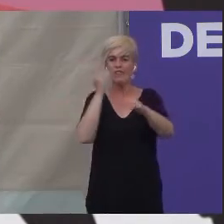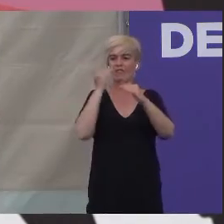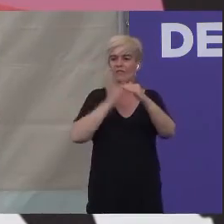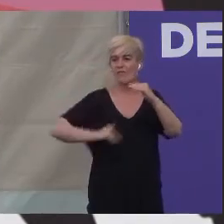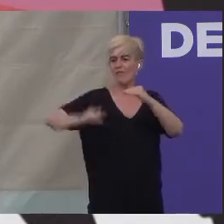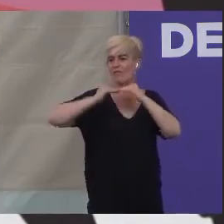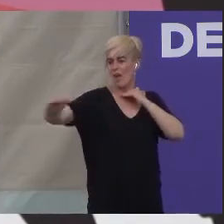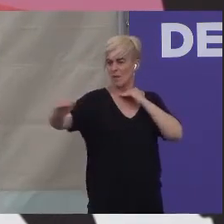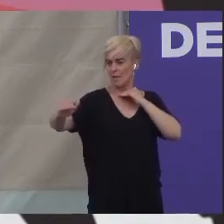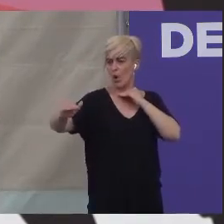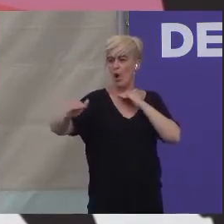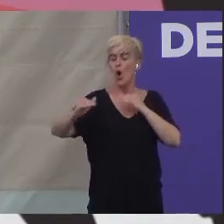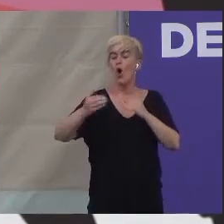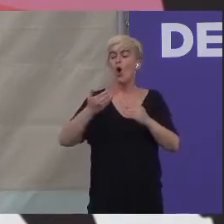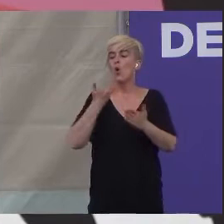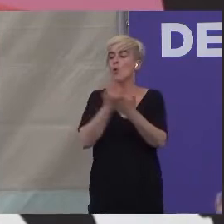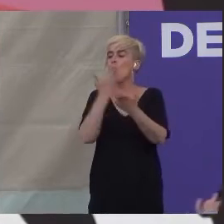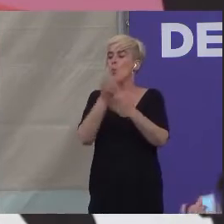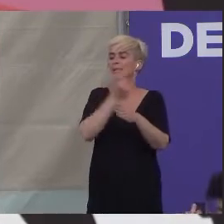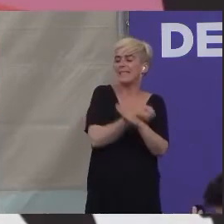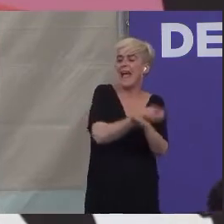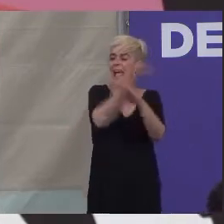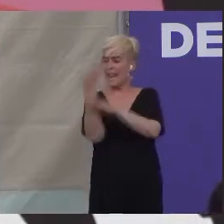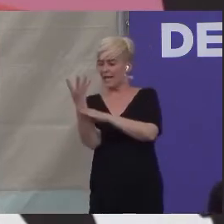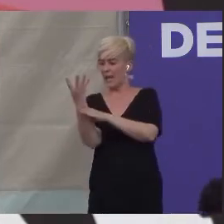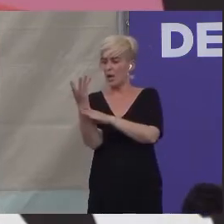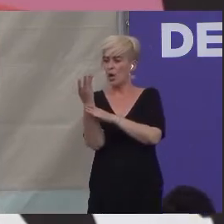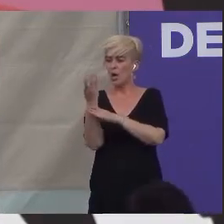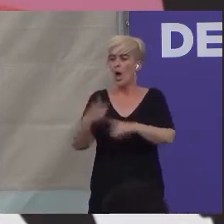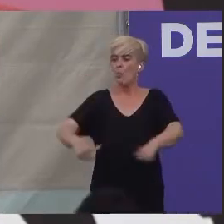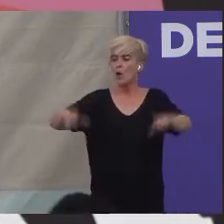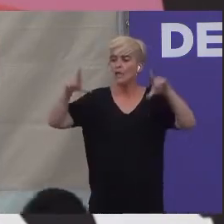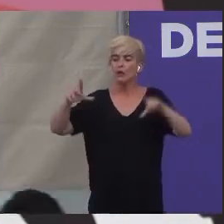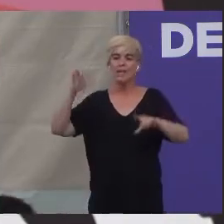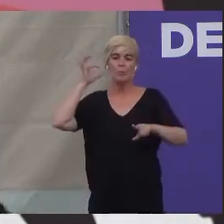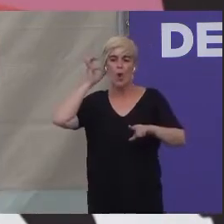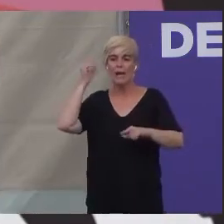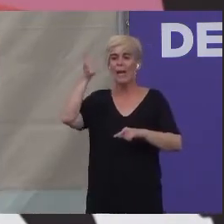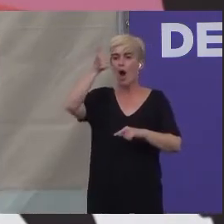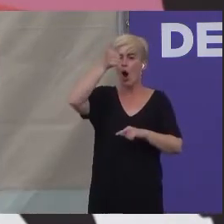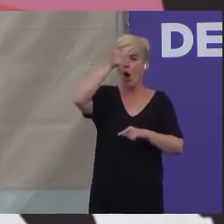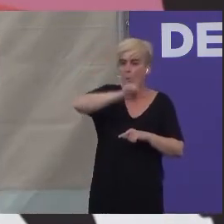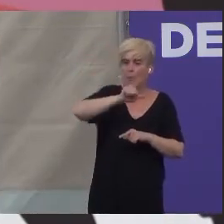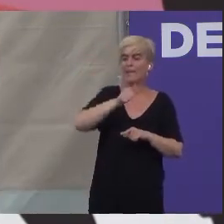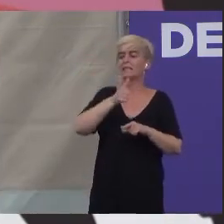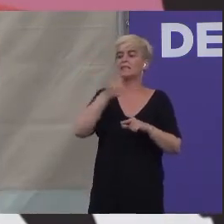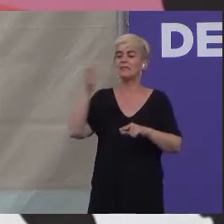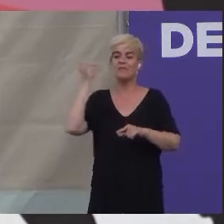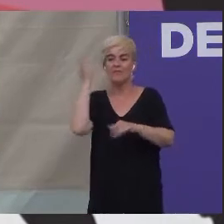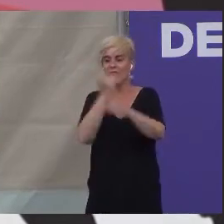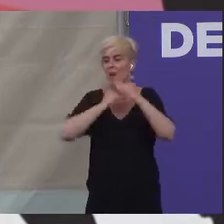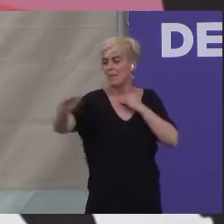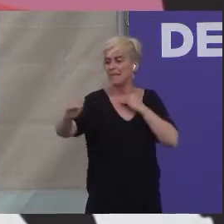las propuestas LGTBI, que sean protagonistas las mujeres y los hombres feministas,